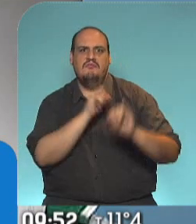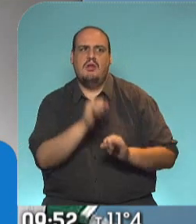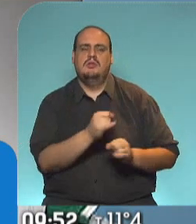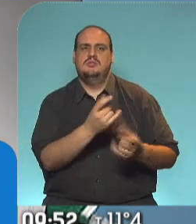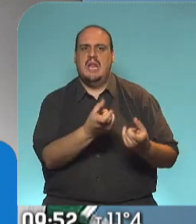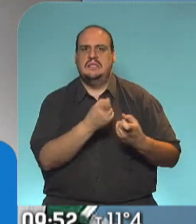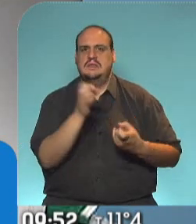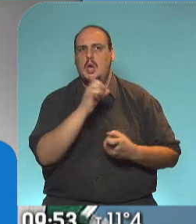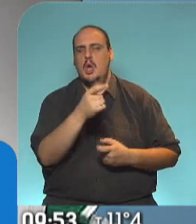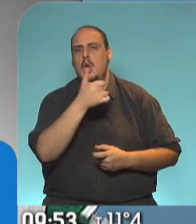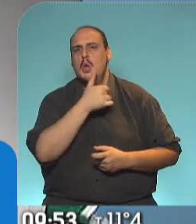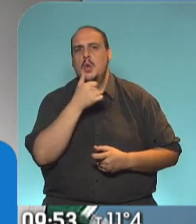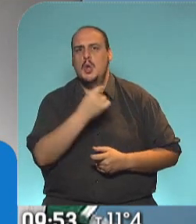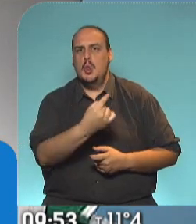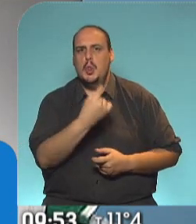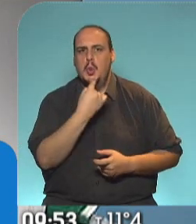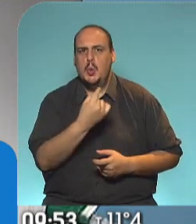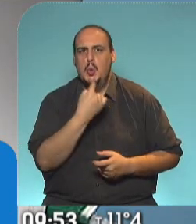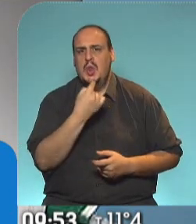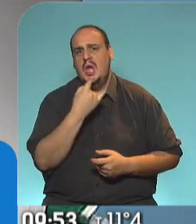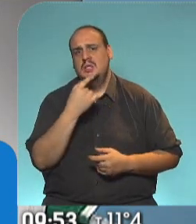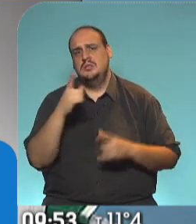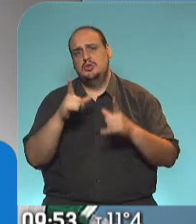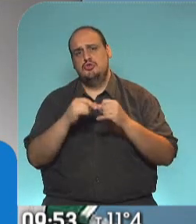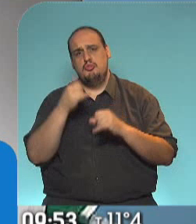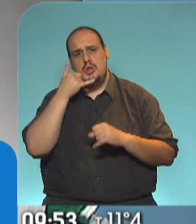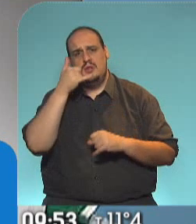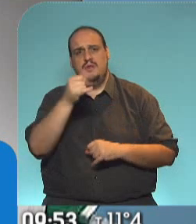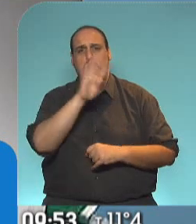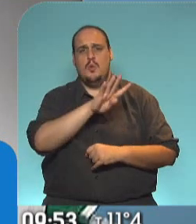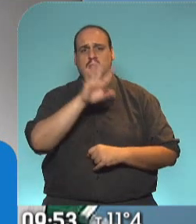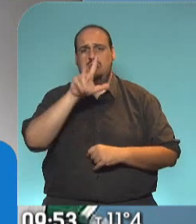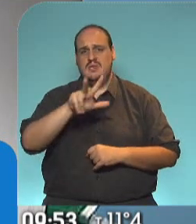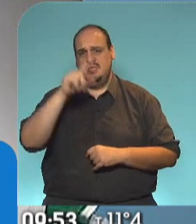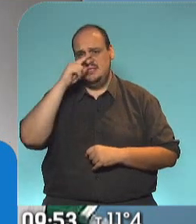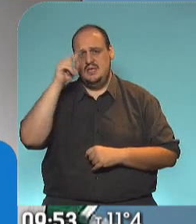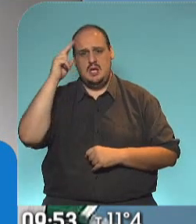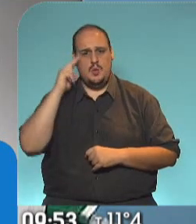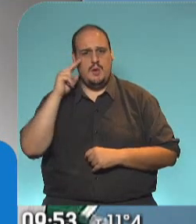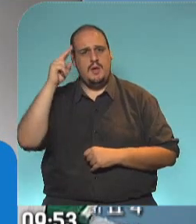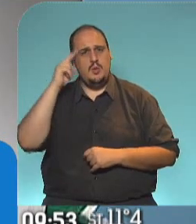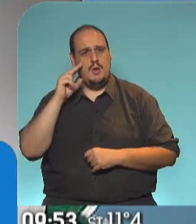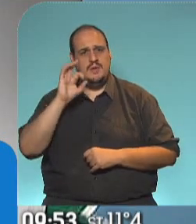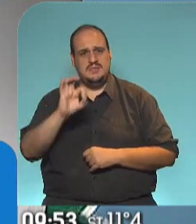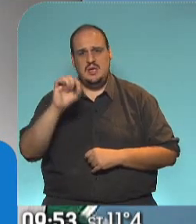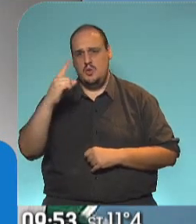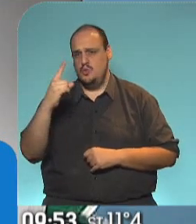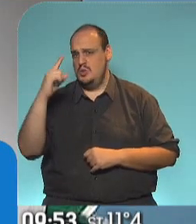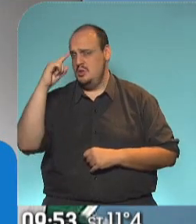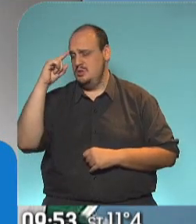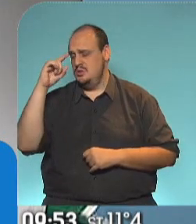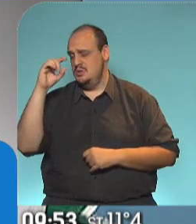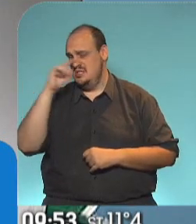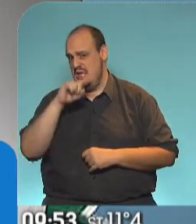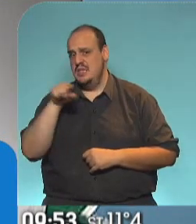relación a la medicación el teléfono de la dirección del directo que es el 43 79 90 17 está